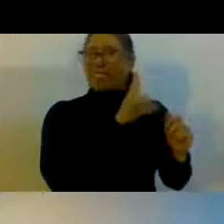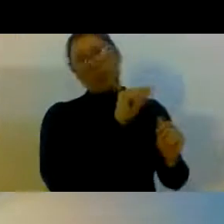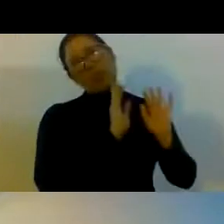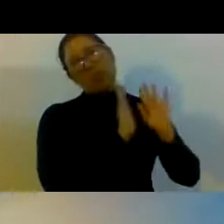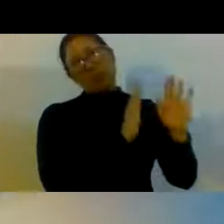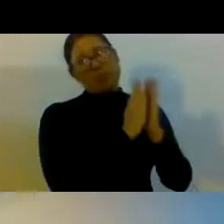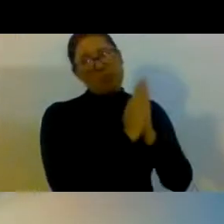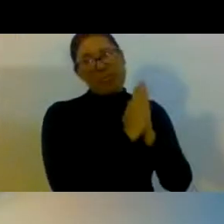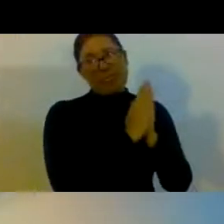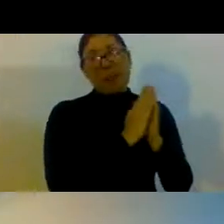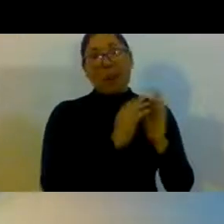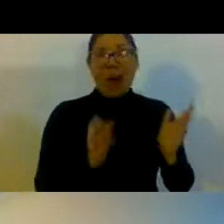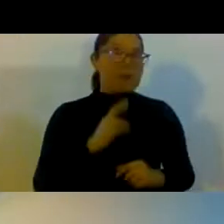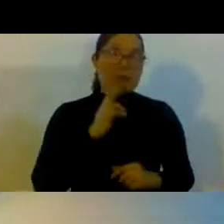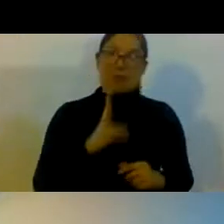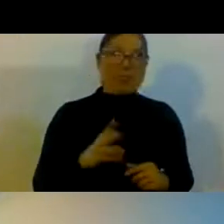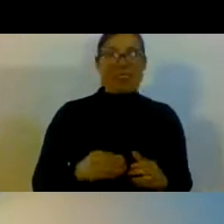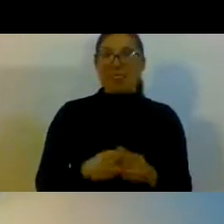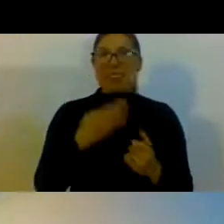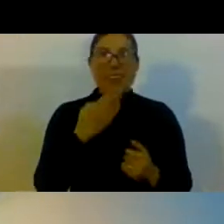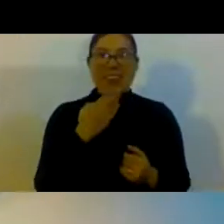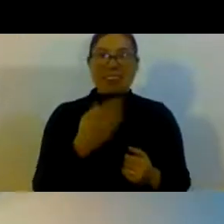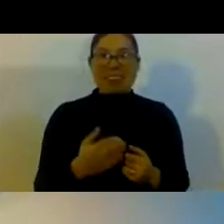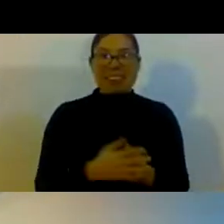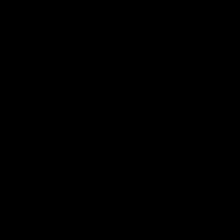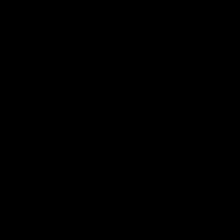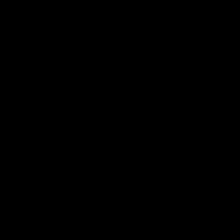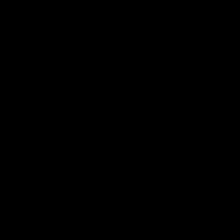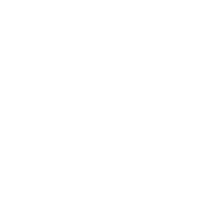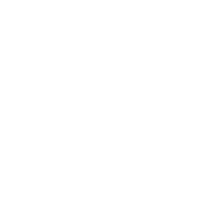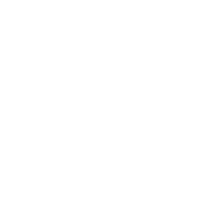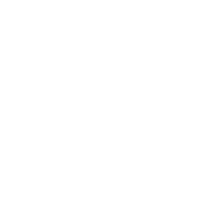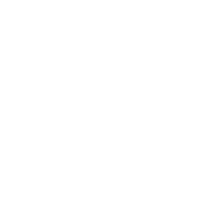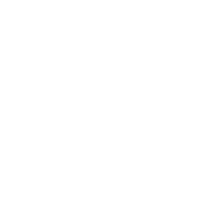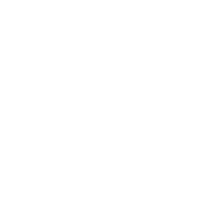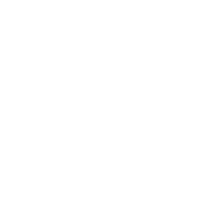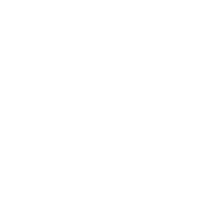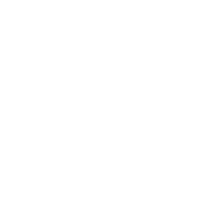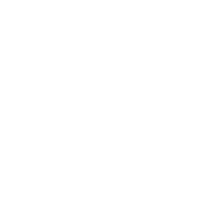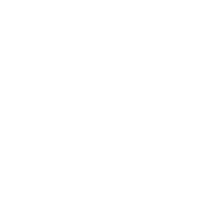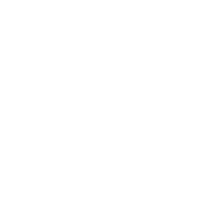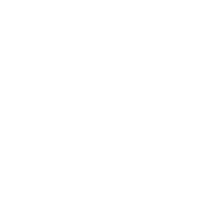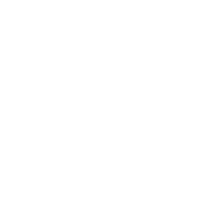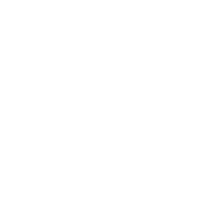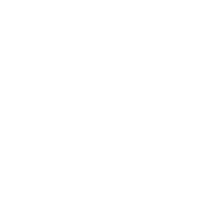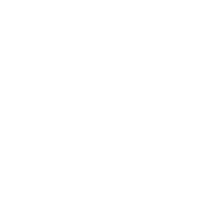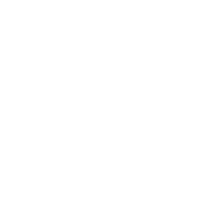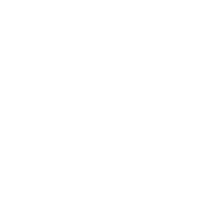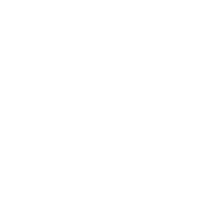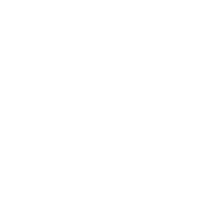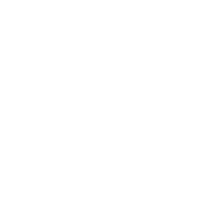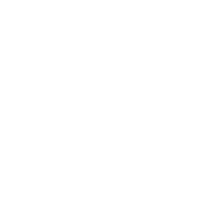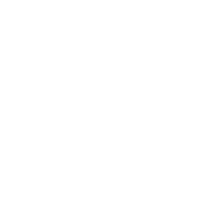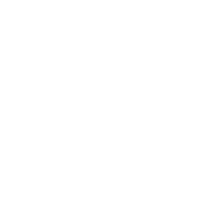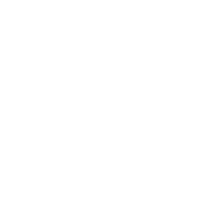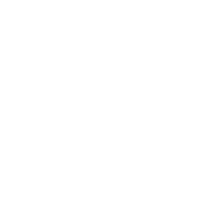también es decir, si somos maestras y si somos maestros, también vamos a dar respuesta hacia eso. Y